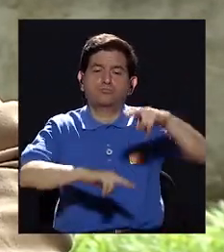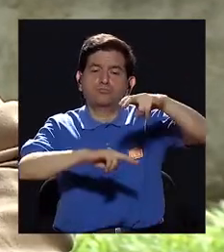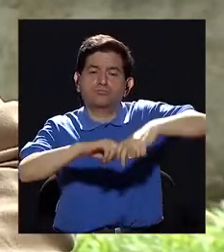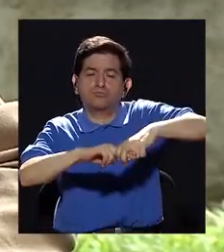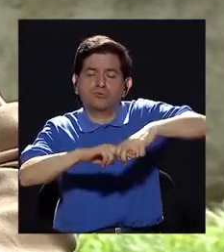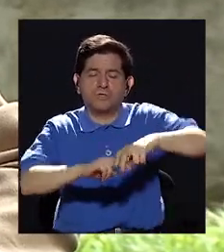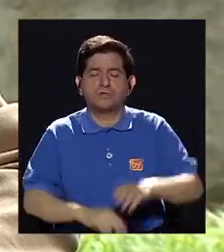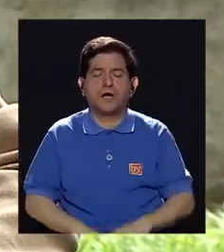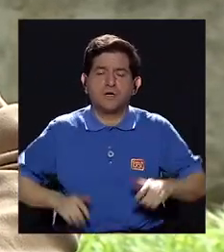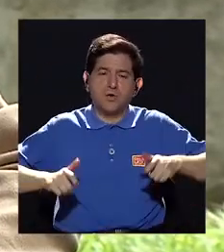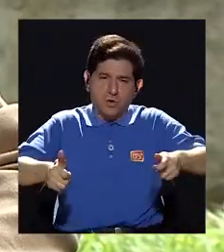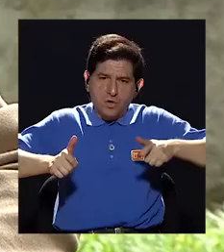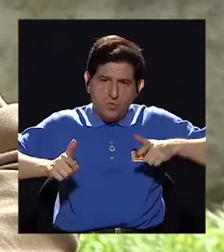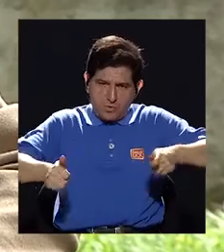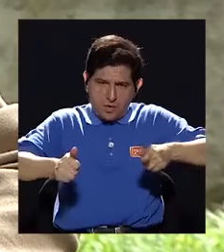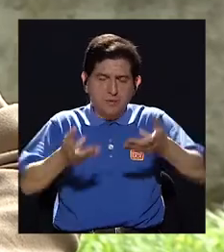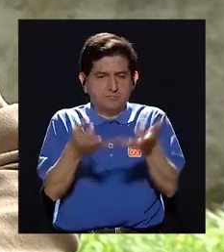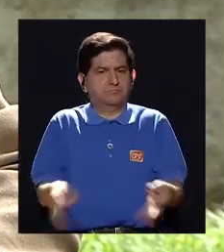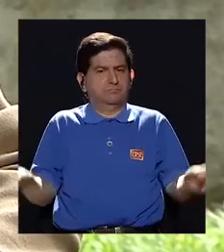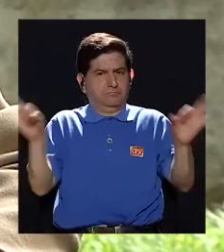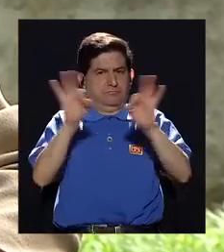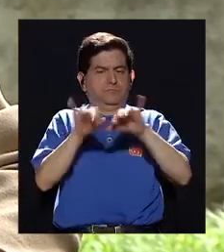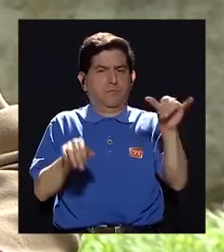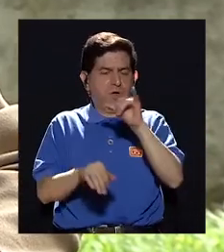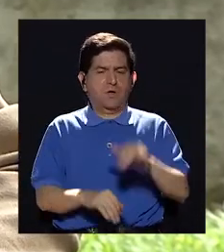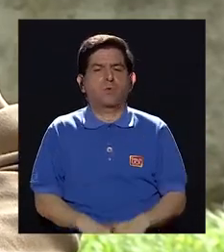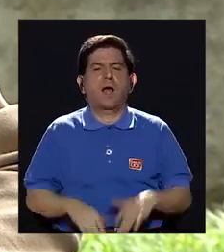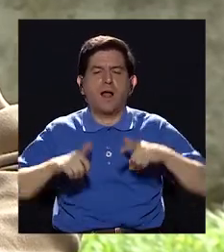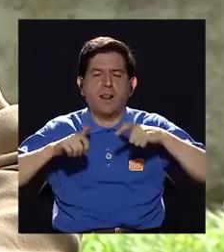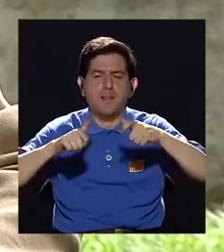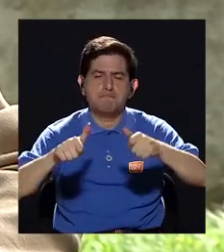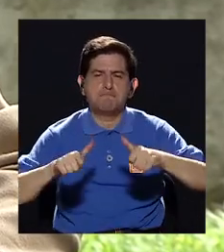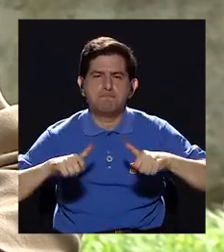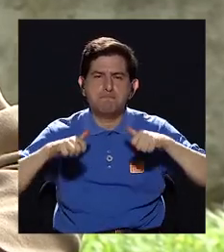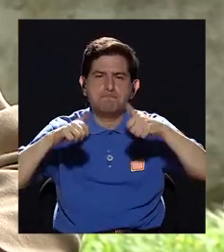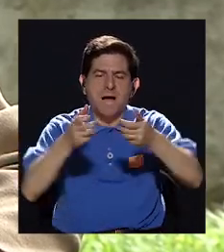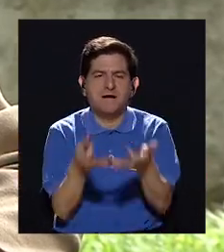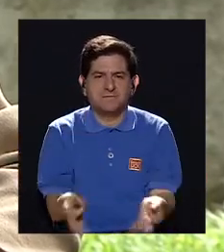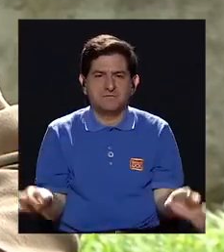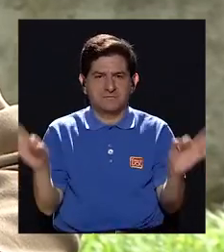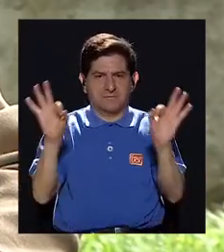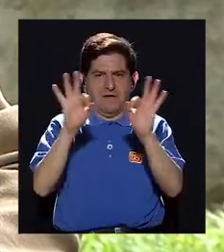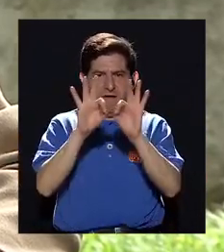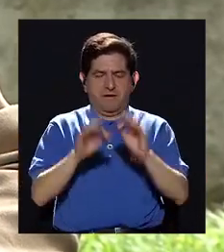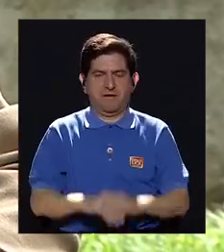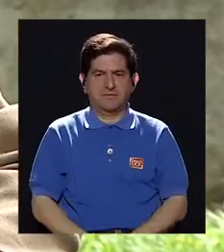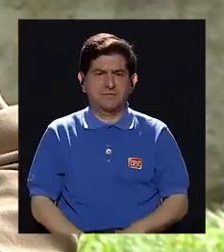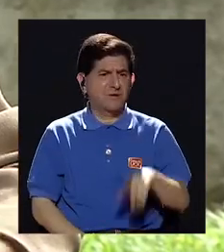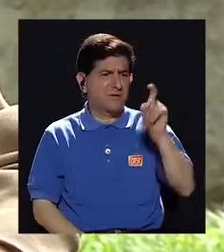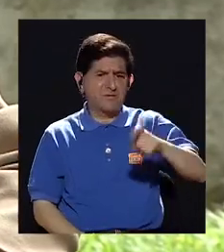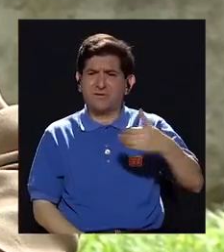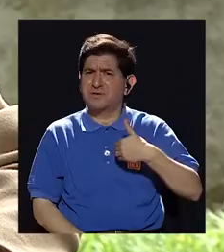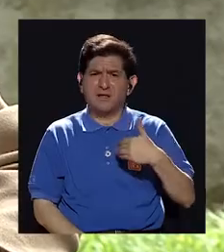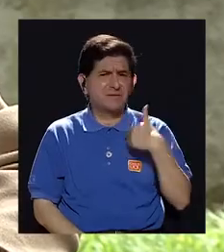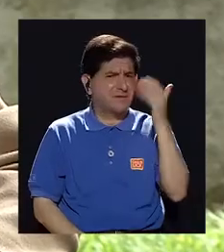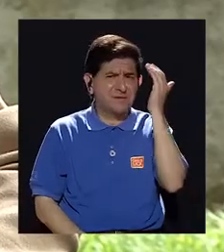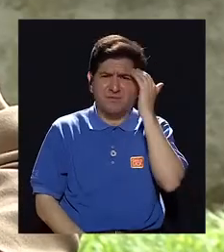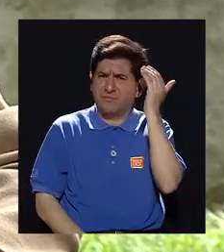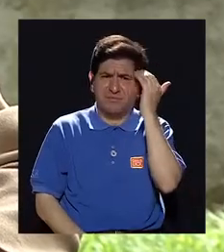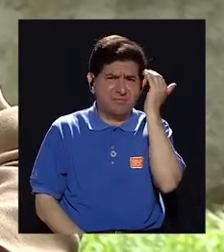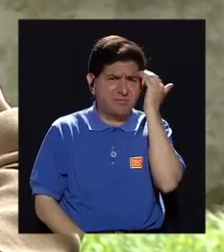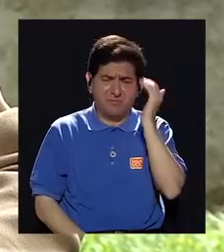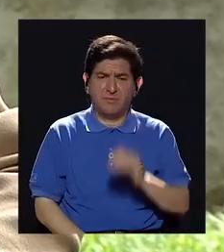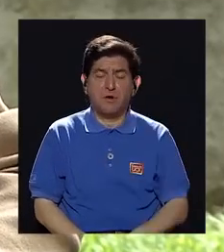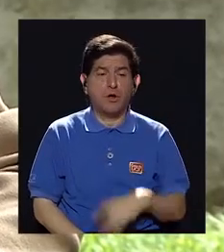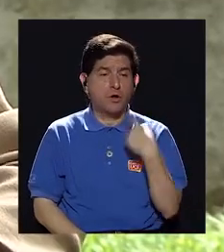sentarlo en una silla de ruedas, eso es básico. Igual que los masajes, va a ser sumamente importante. Los masajes no requieren tener gran